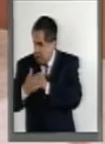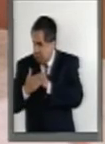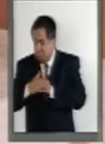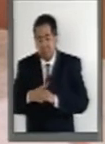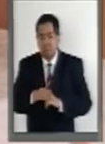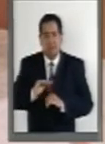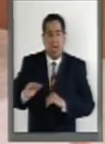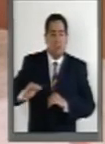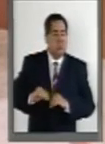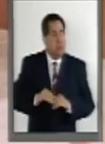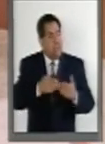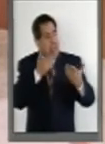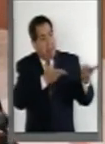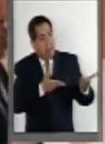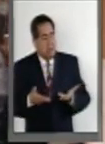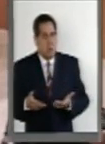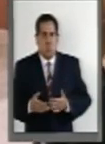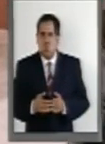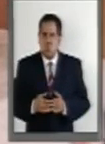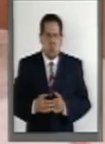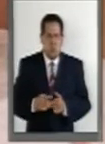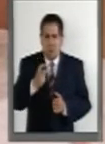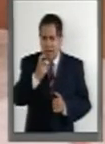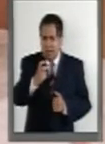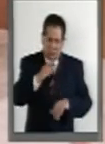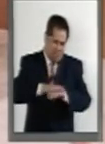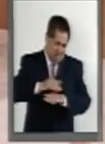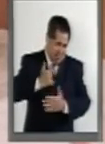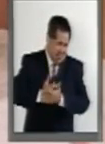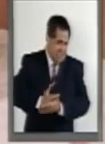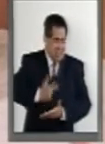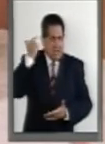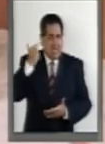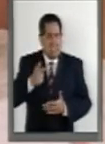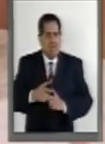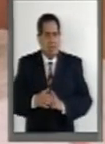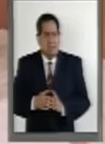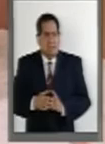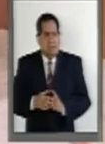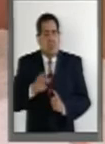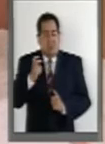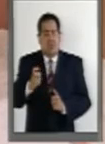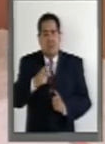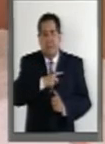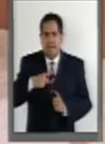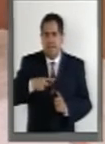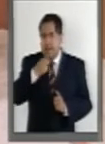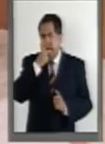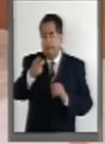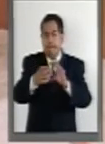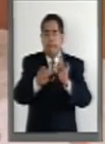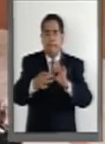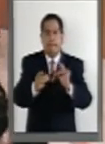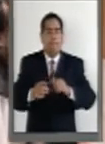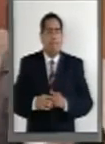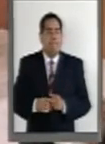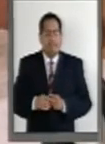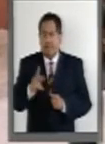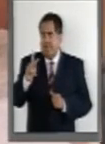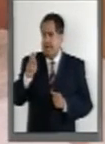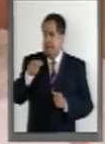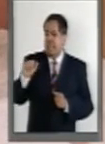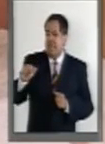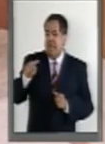situación consideramos de suma gravedad, y debo de mencionar que Peña